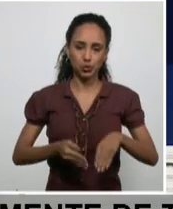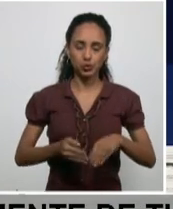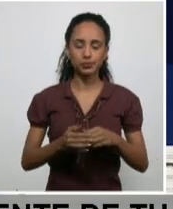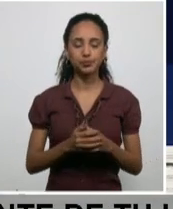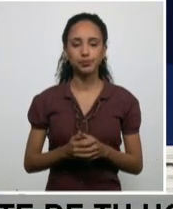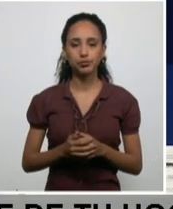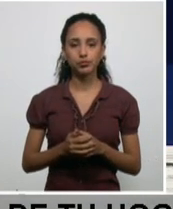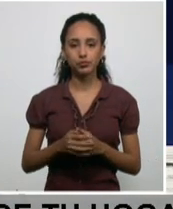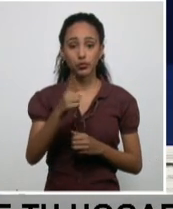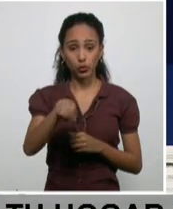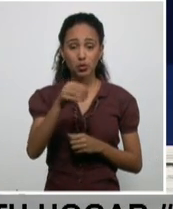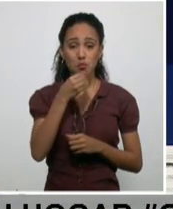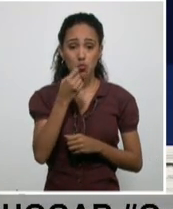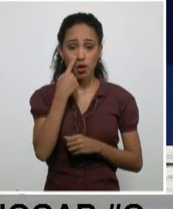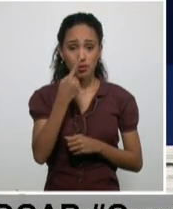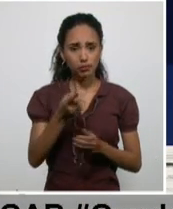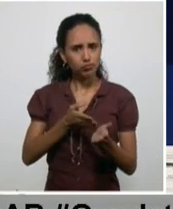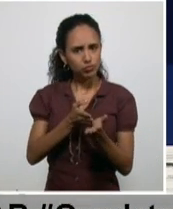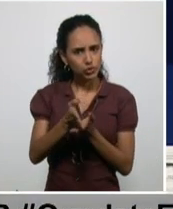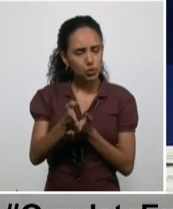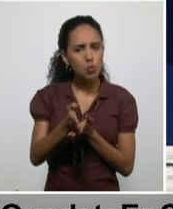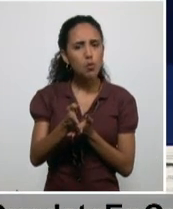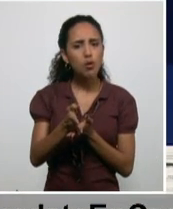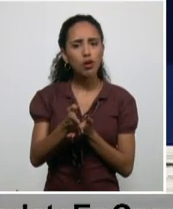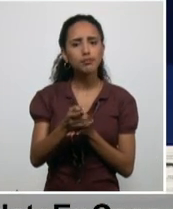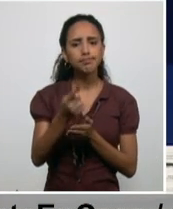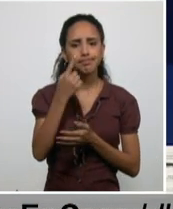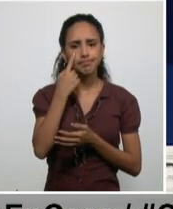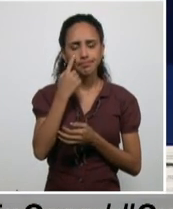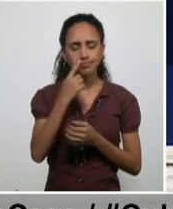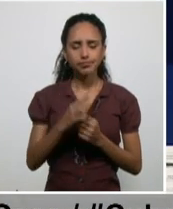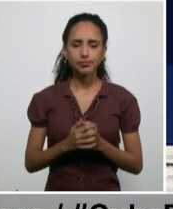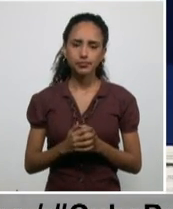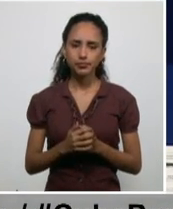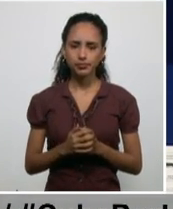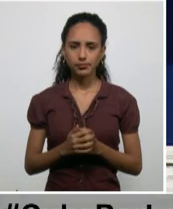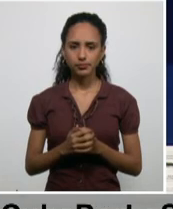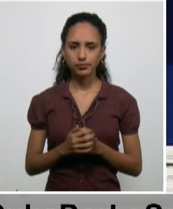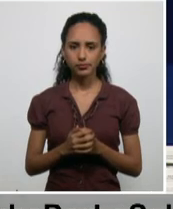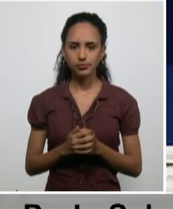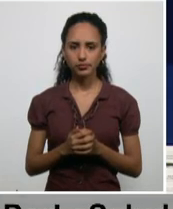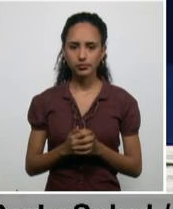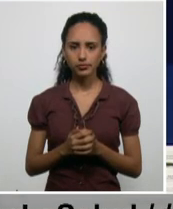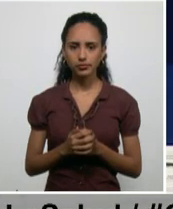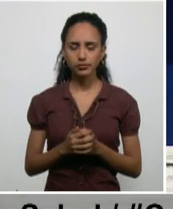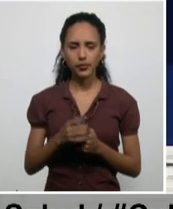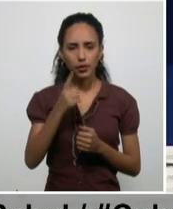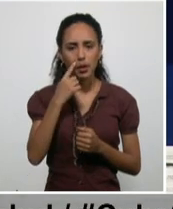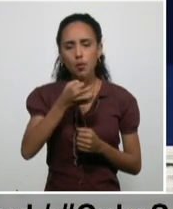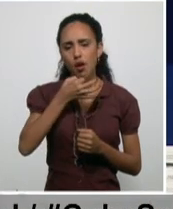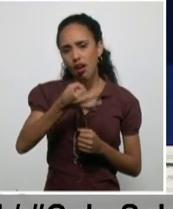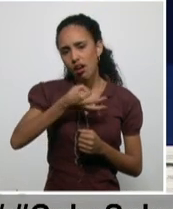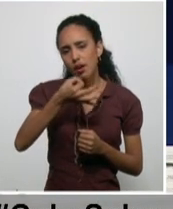ven, se sigue identificando desde el punto de vista del agravamiento y